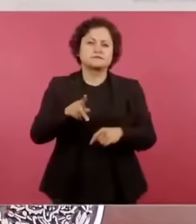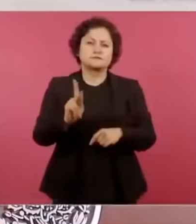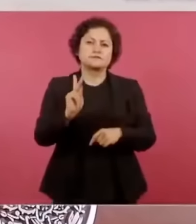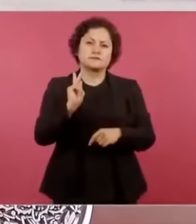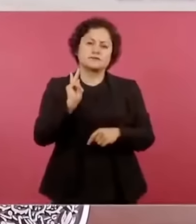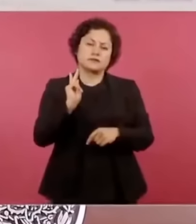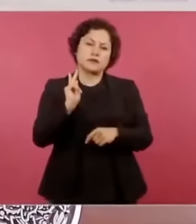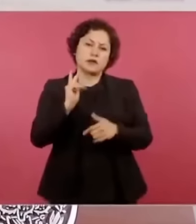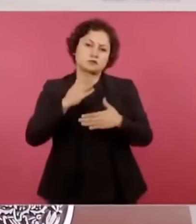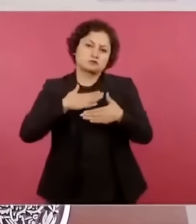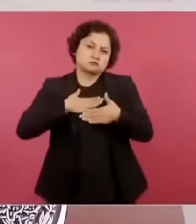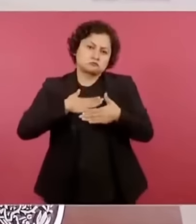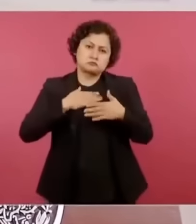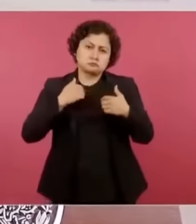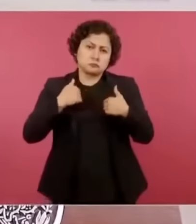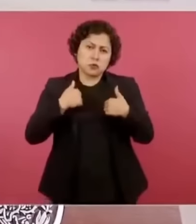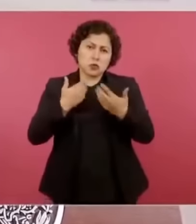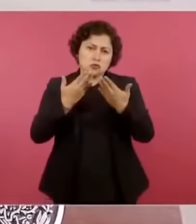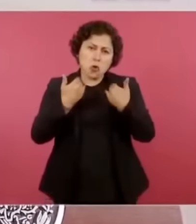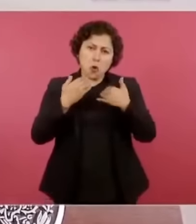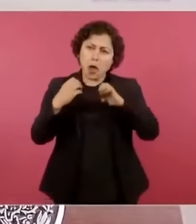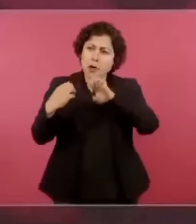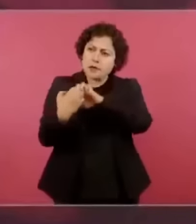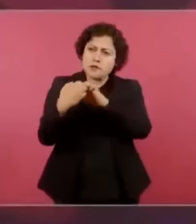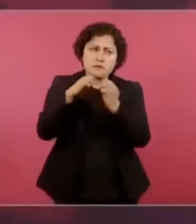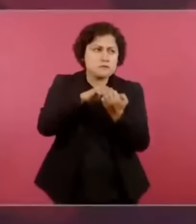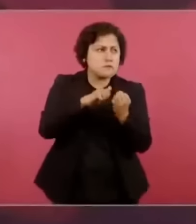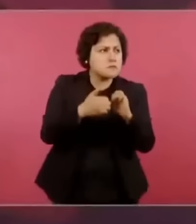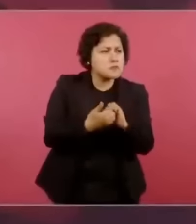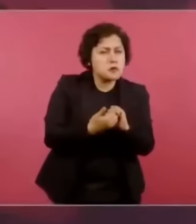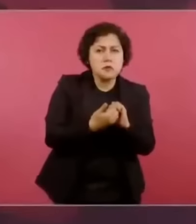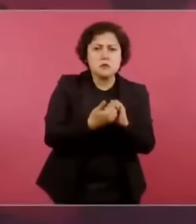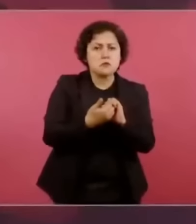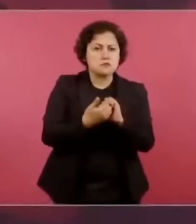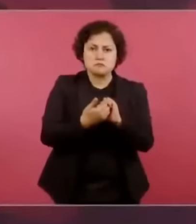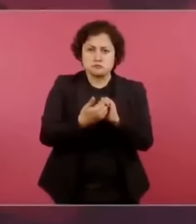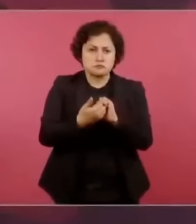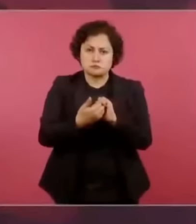pues yo no tengo enemigos, sino adversarios, y